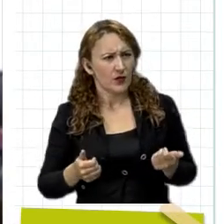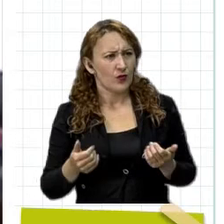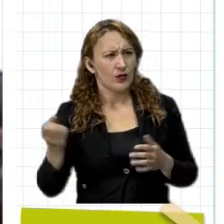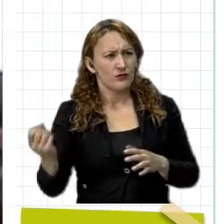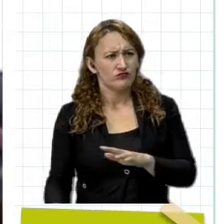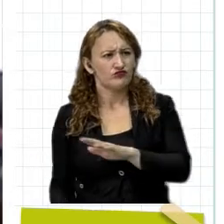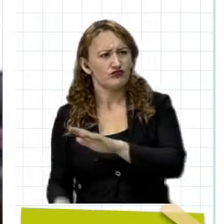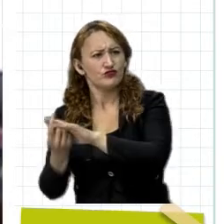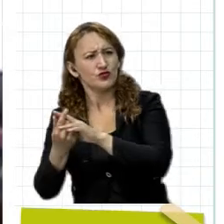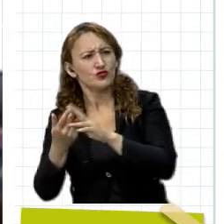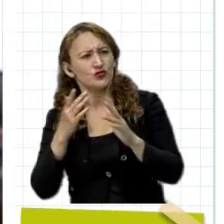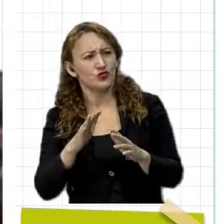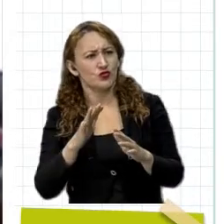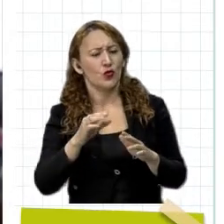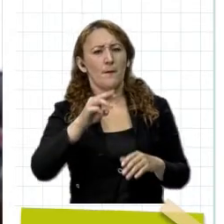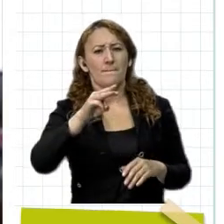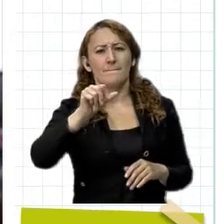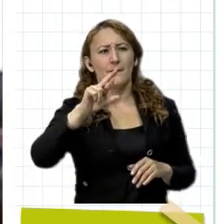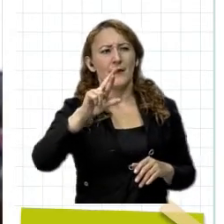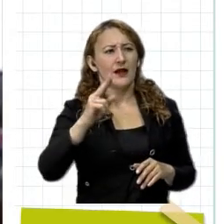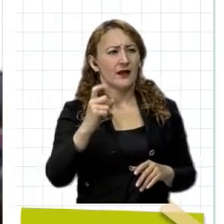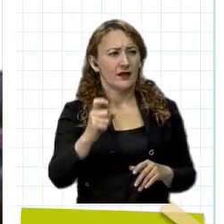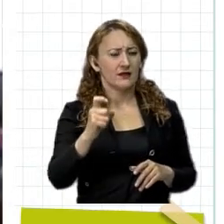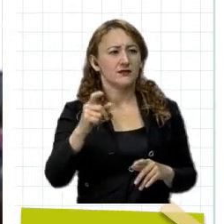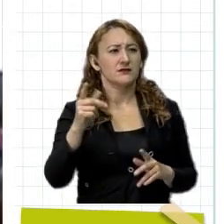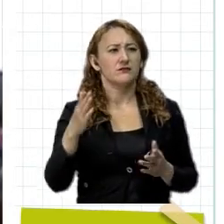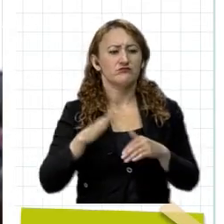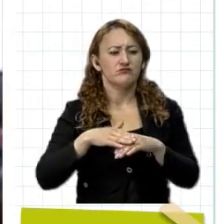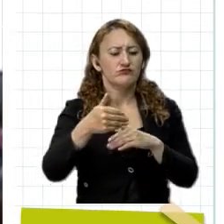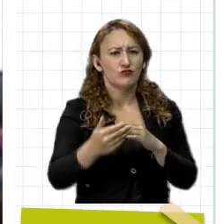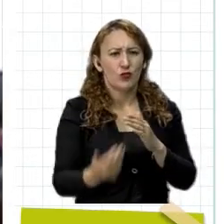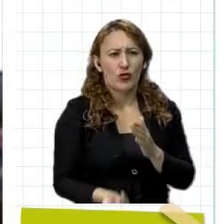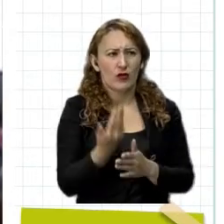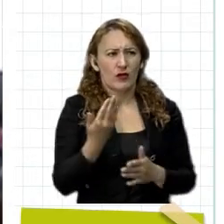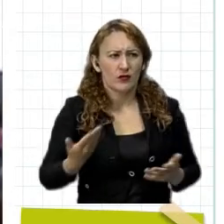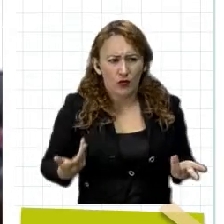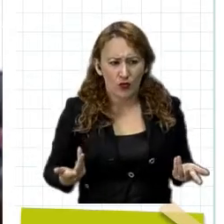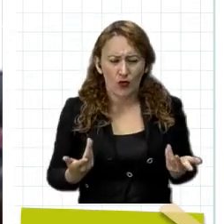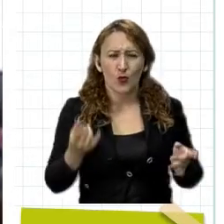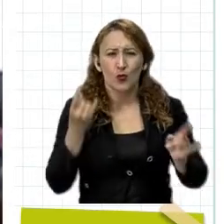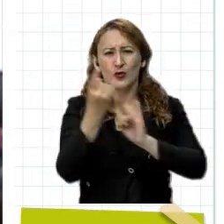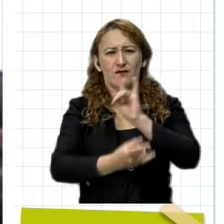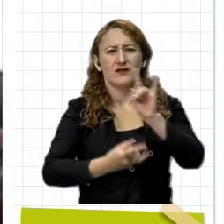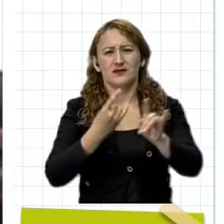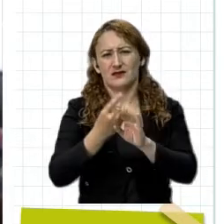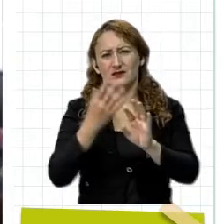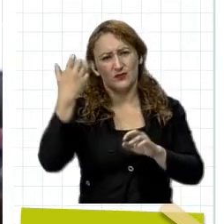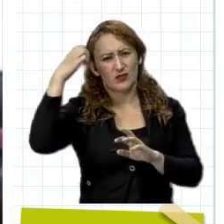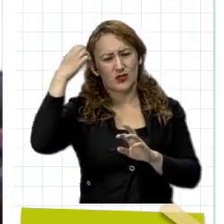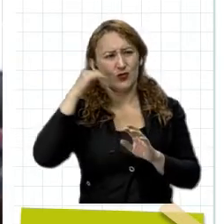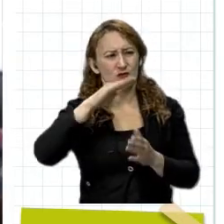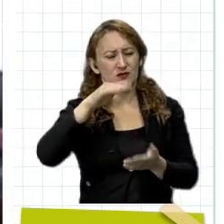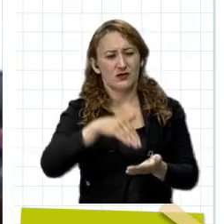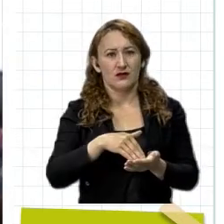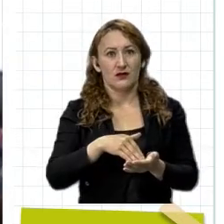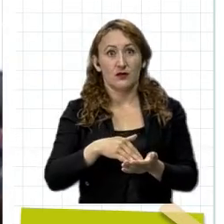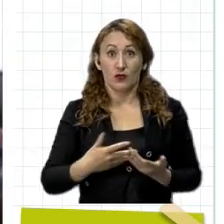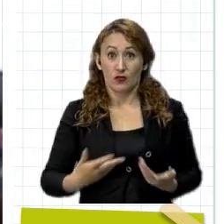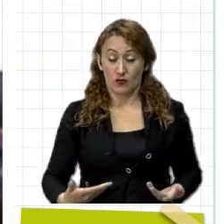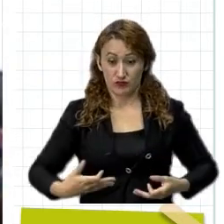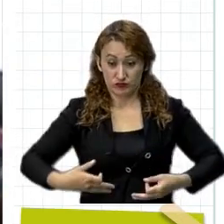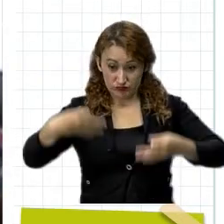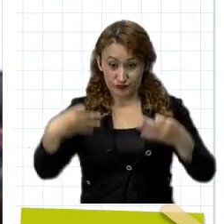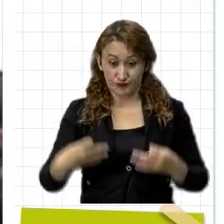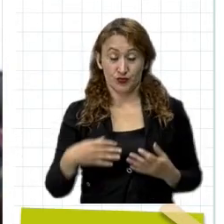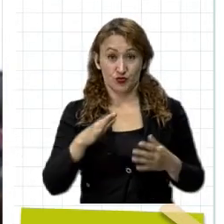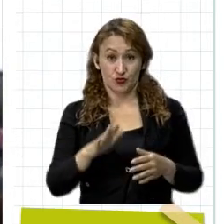las ideas marxistas y posmodernas adhieren a esa verdad del universalismo eurocéntrico que define el lugar del sujeto